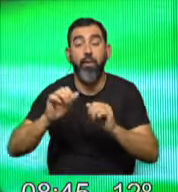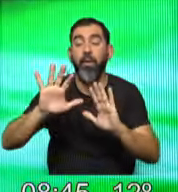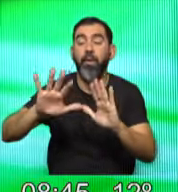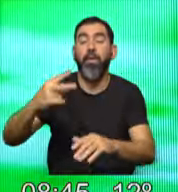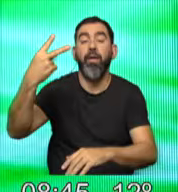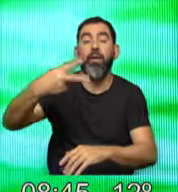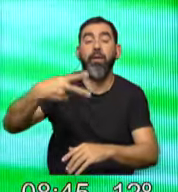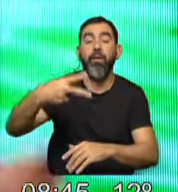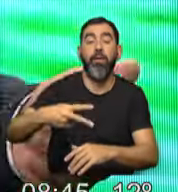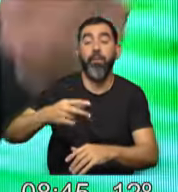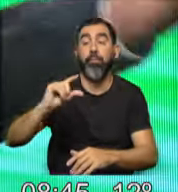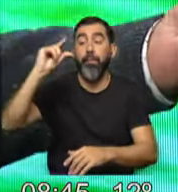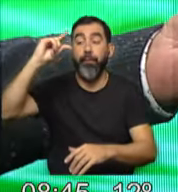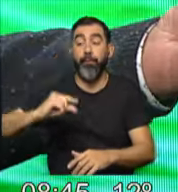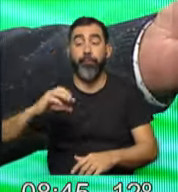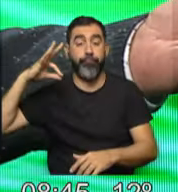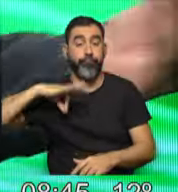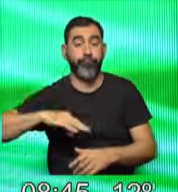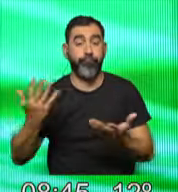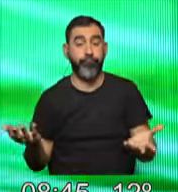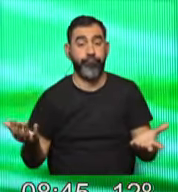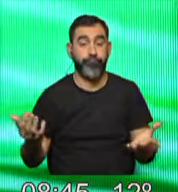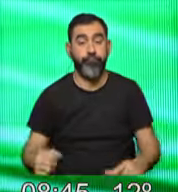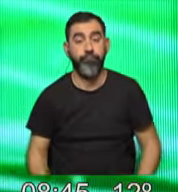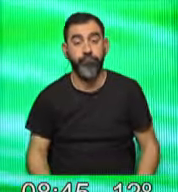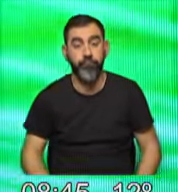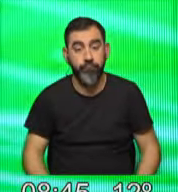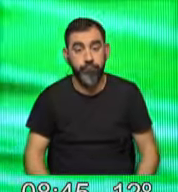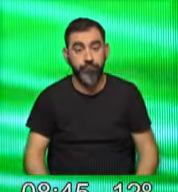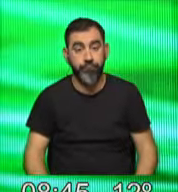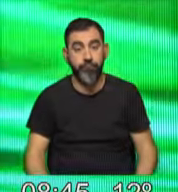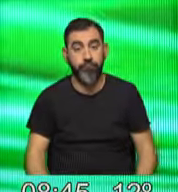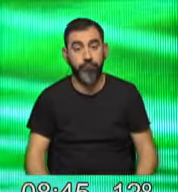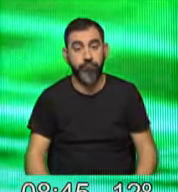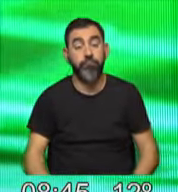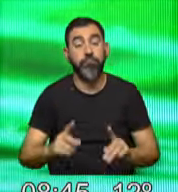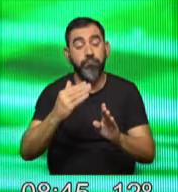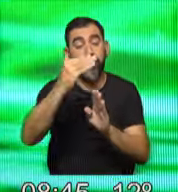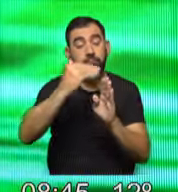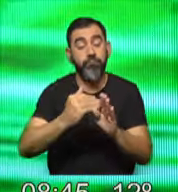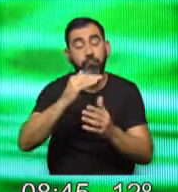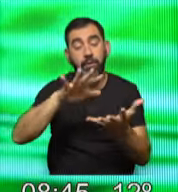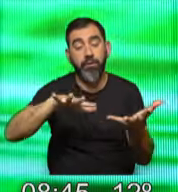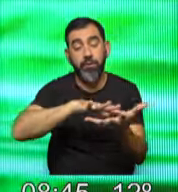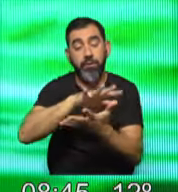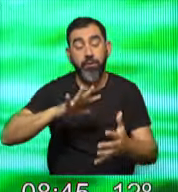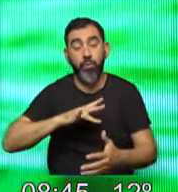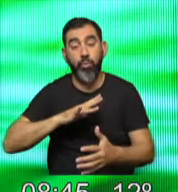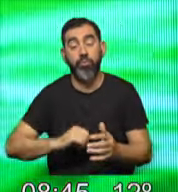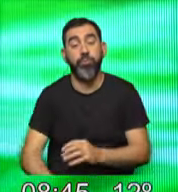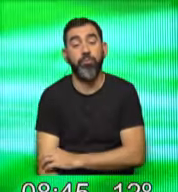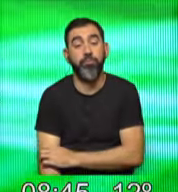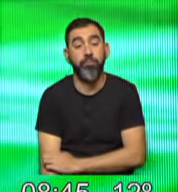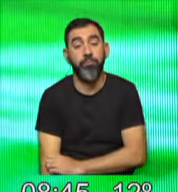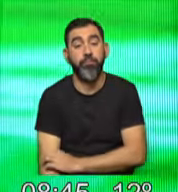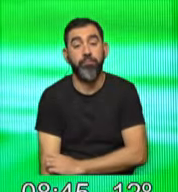hacer horas extras y vos ganes menos que las horas simple digamos y además este rebajando muchas condiciones de jubilación Entonces